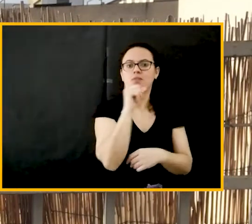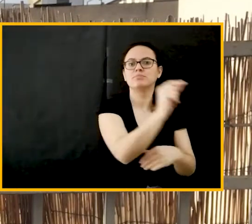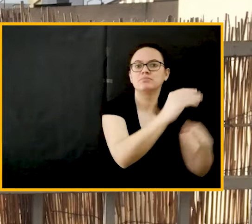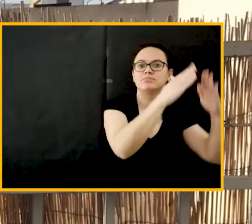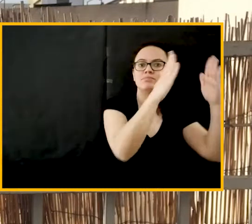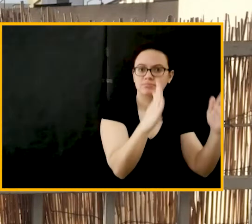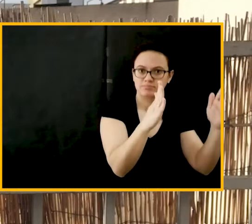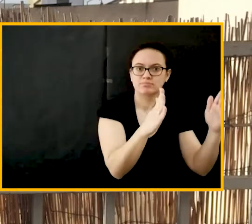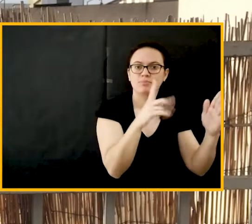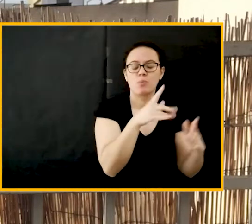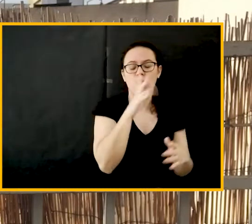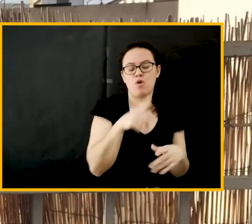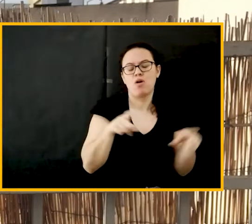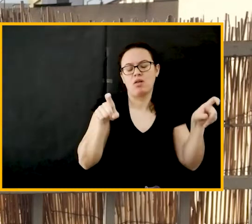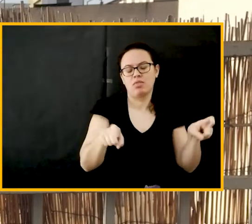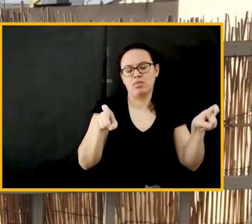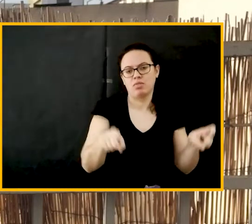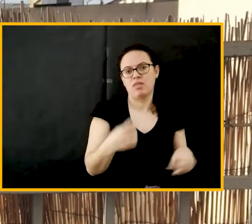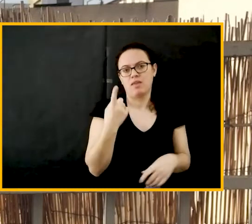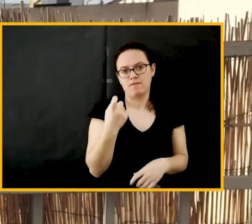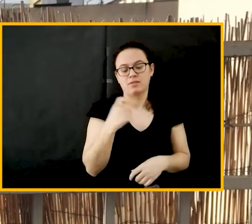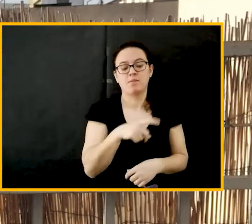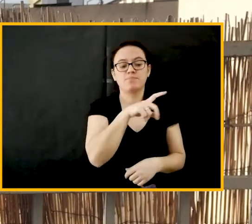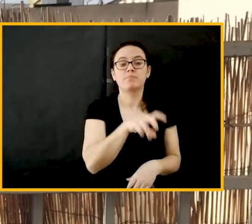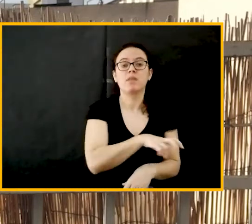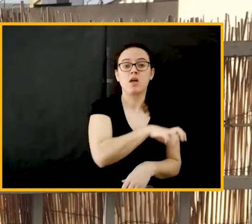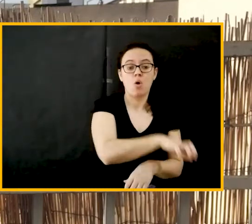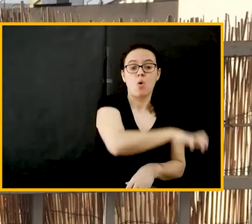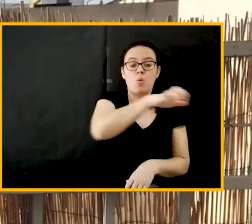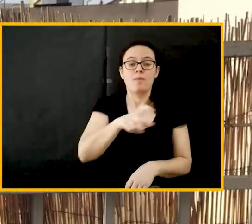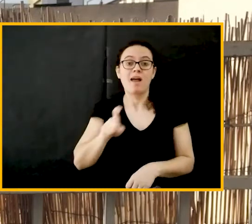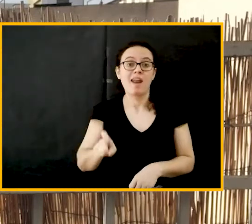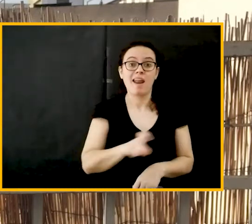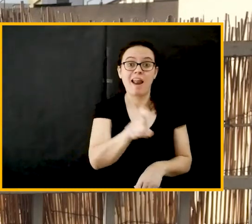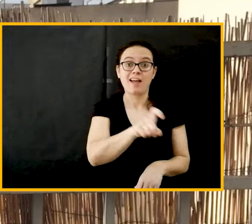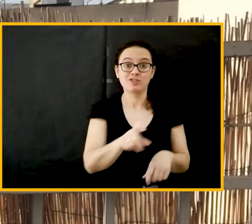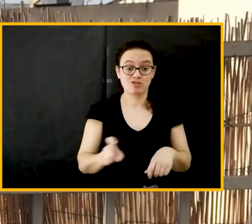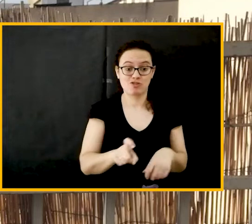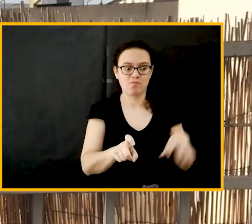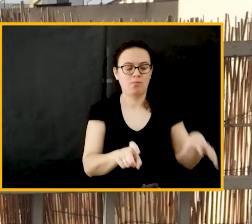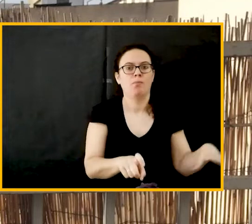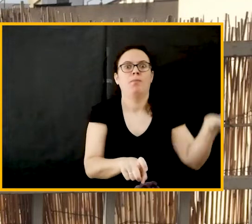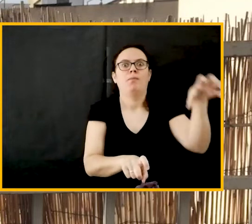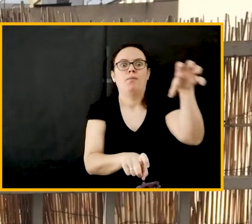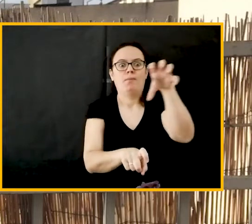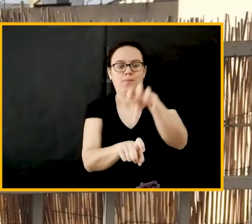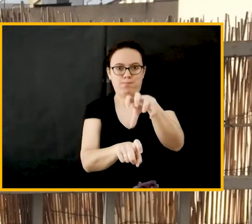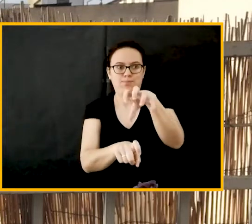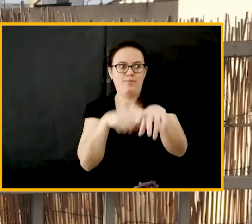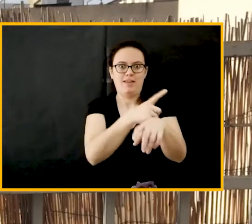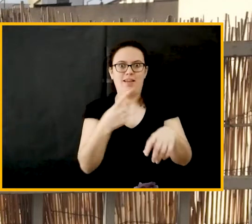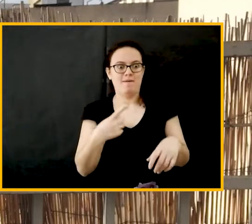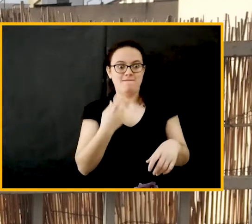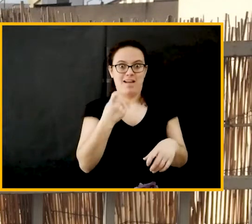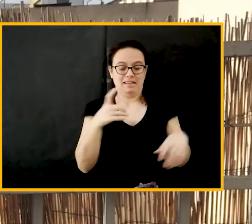su vehículo particular, un ratoncito así de pequeño. Imaginaos el equilibrio que tendría que hacer Ganesha para no caerse del minúsculo